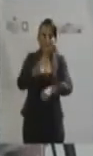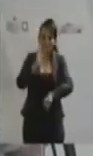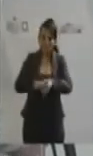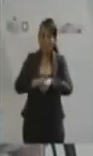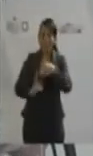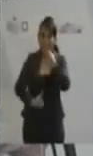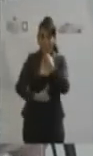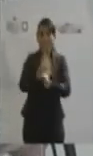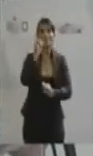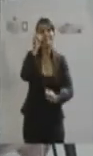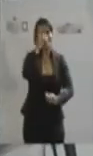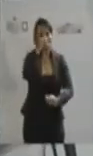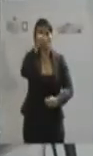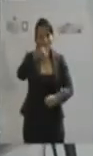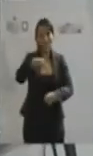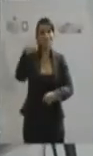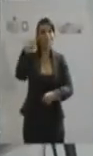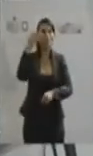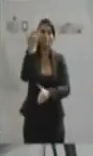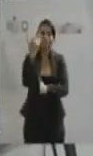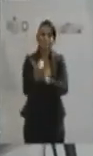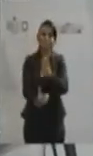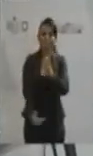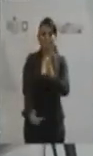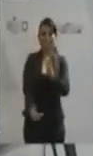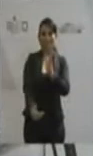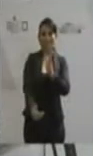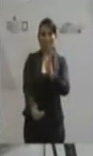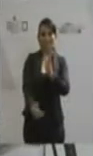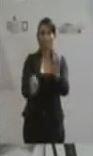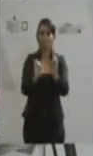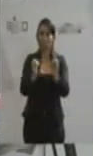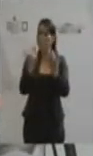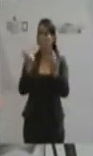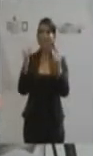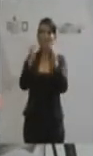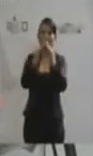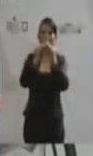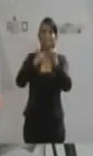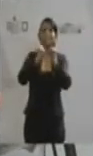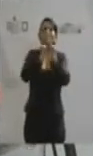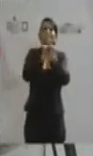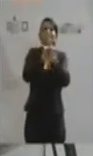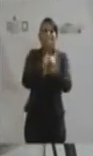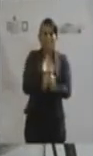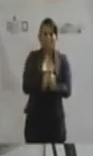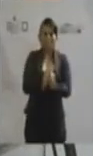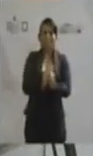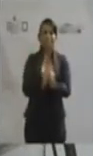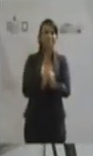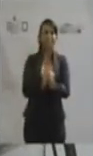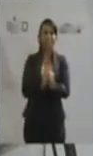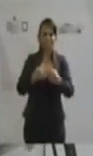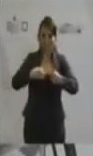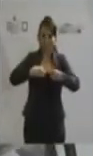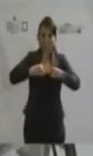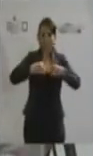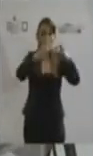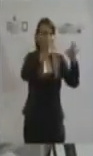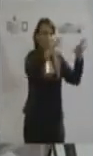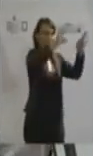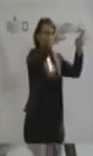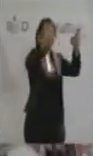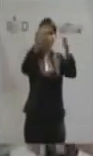problema de creta no porque ya no está atrás ya no te estás a gusto en tu casa te roban hasta la ropa que dejas tendida